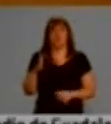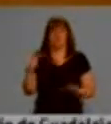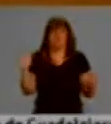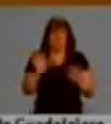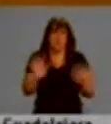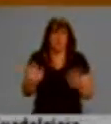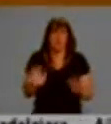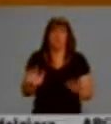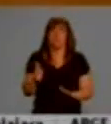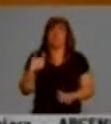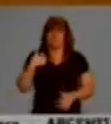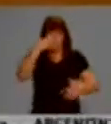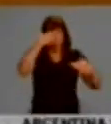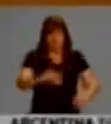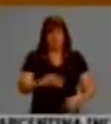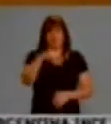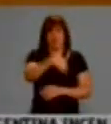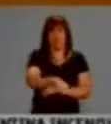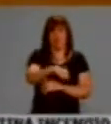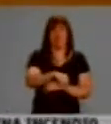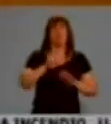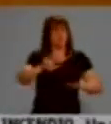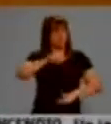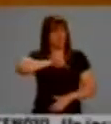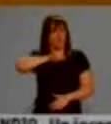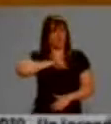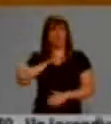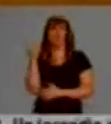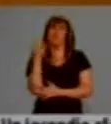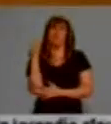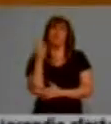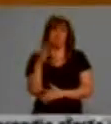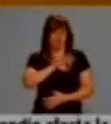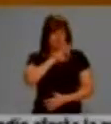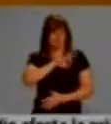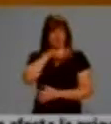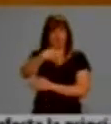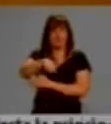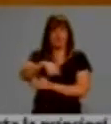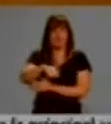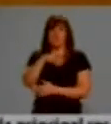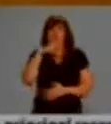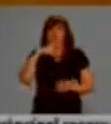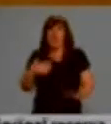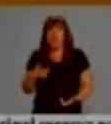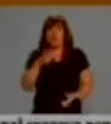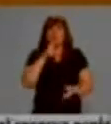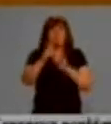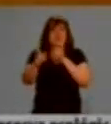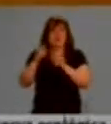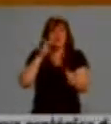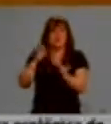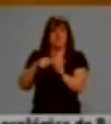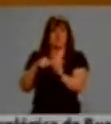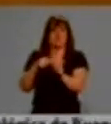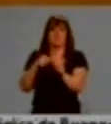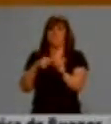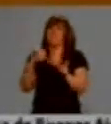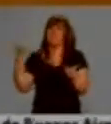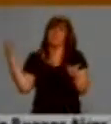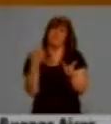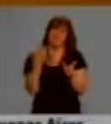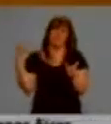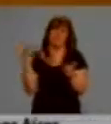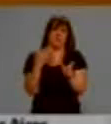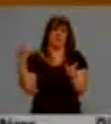creerle, no creerle hoy, pero sea consciente, señor presidente, que sus palabras deben ser, en cualquier